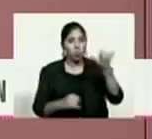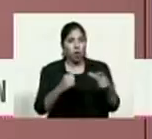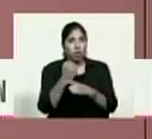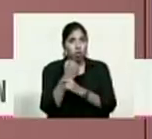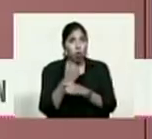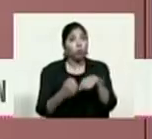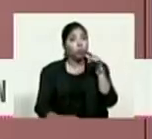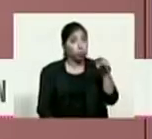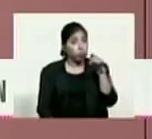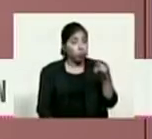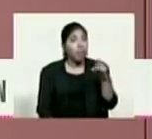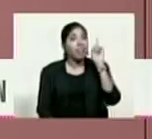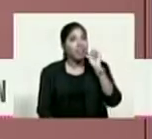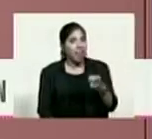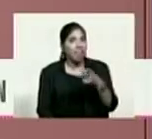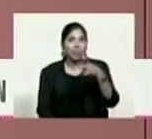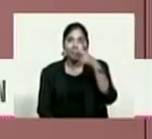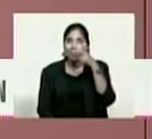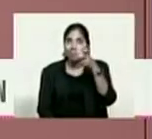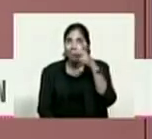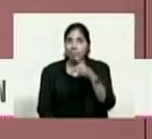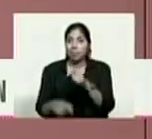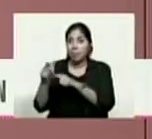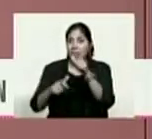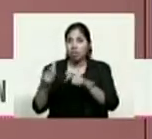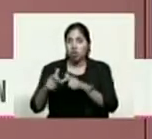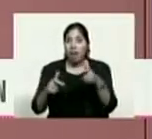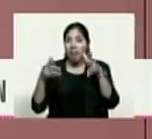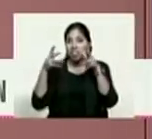usted tiene que escuchar a sus propios asesores,